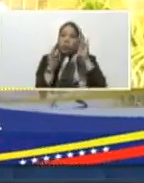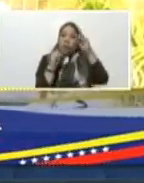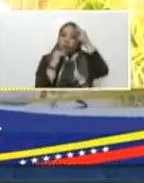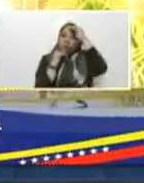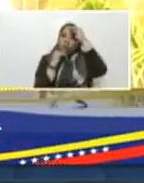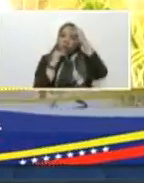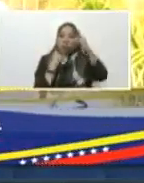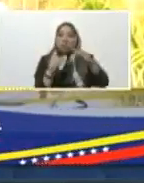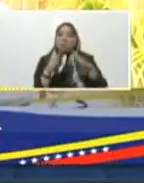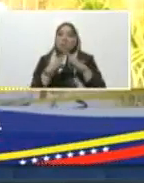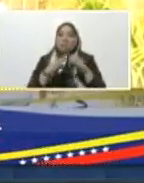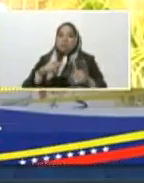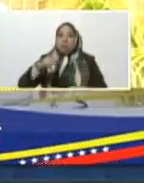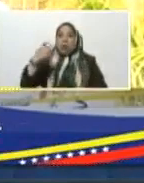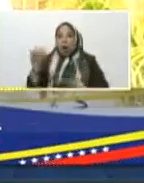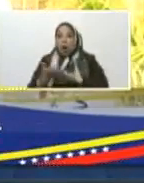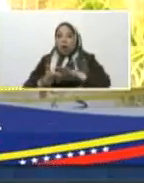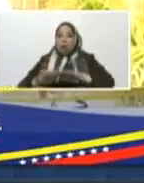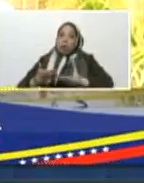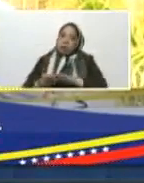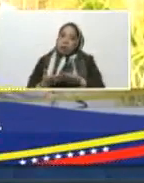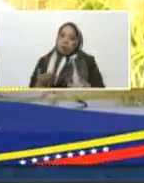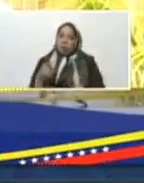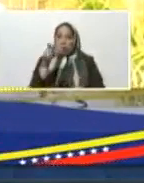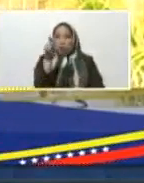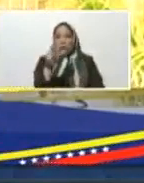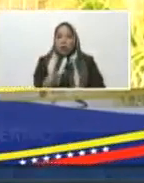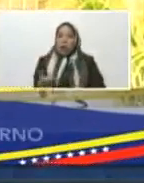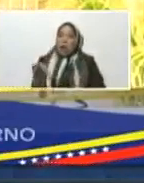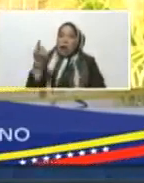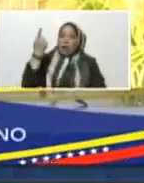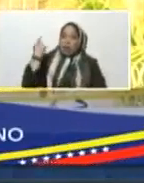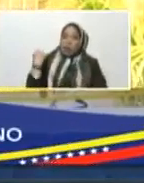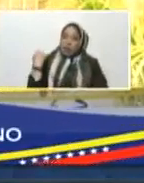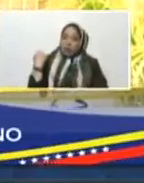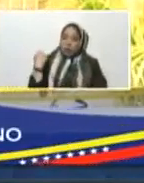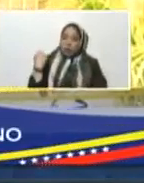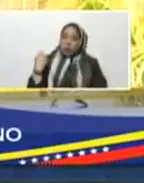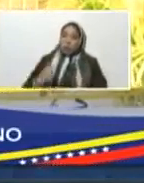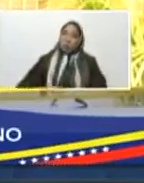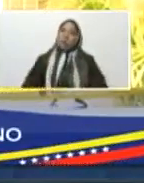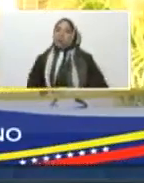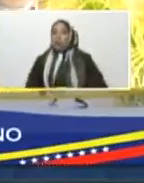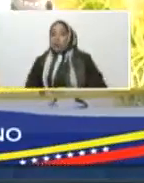y todas deben ser resueltas. Fíjense ustedes ayer.